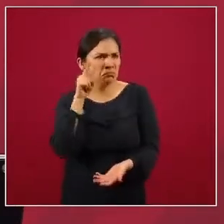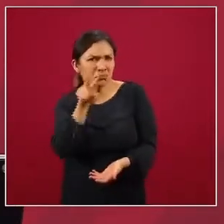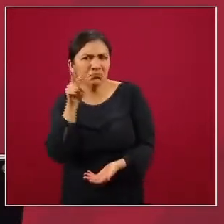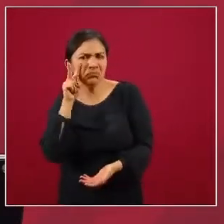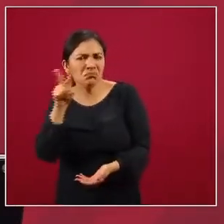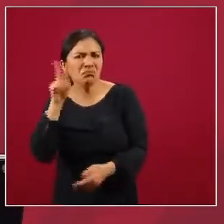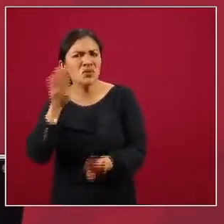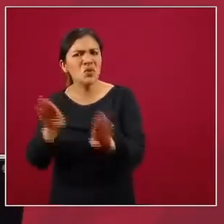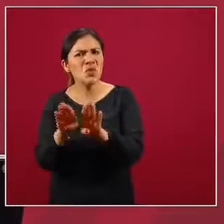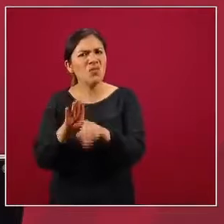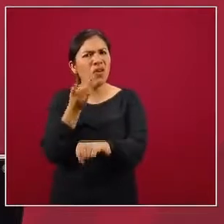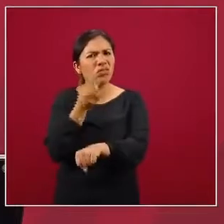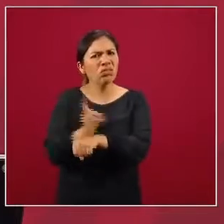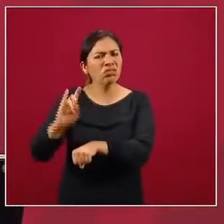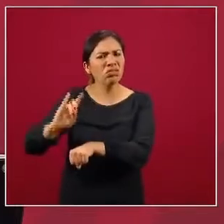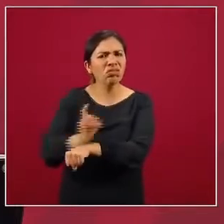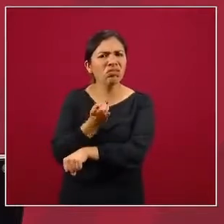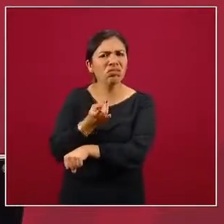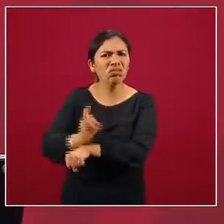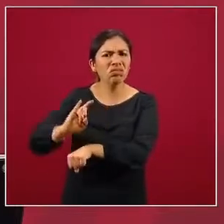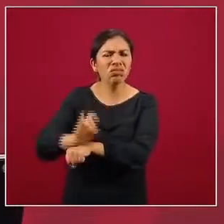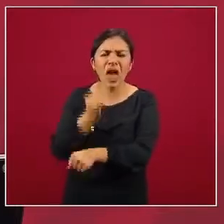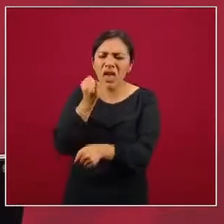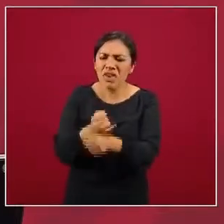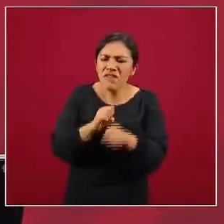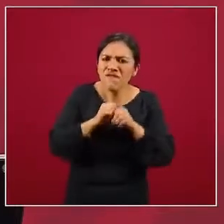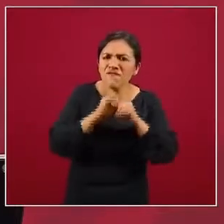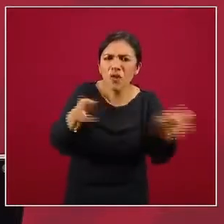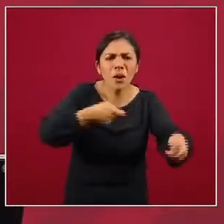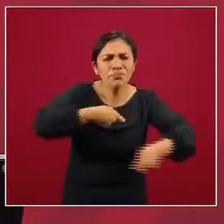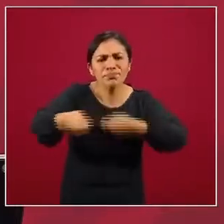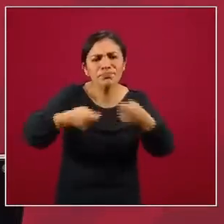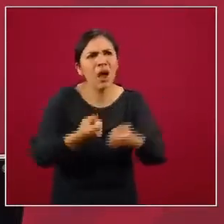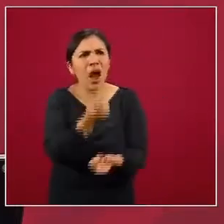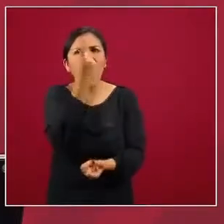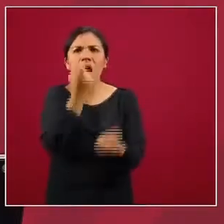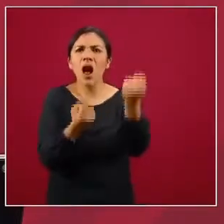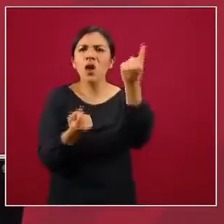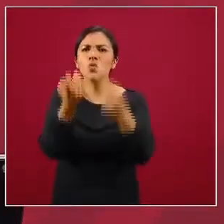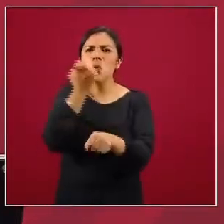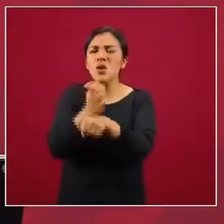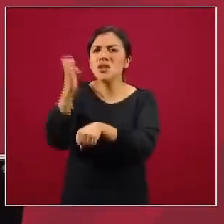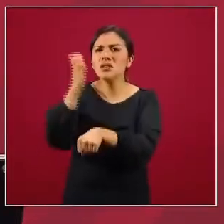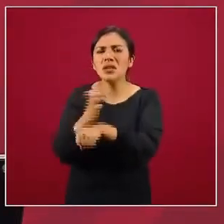identificamos inconsistencias en la información que proveen algunos estados.